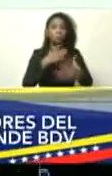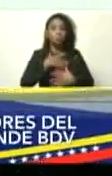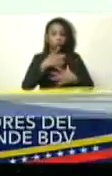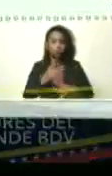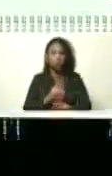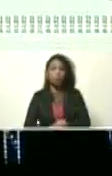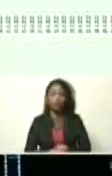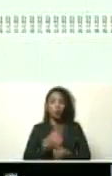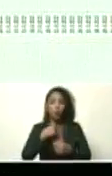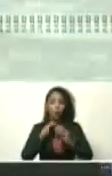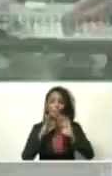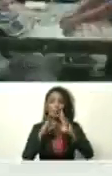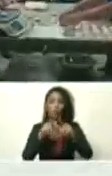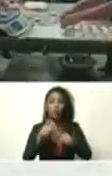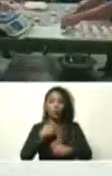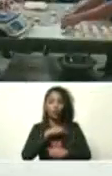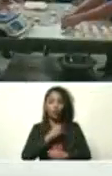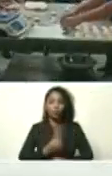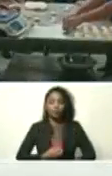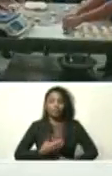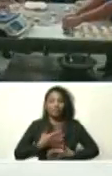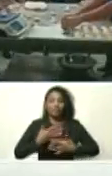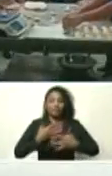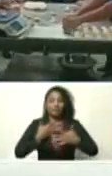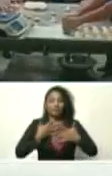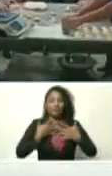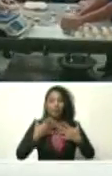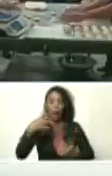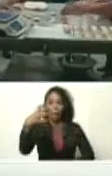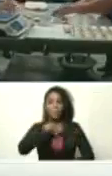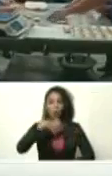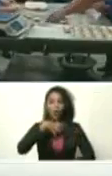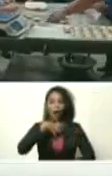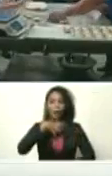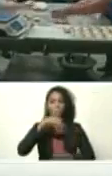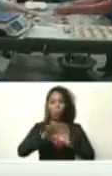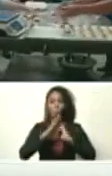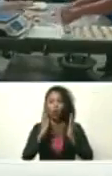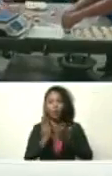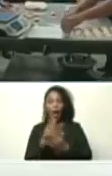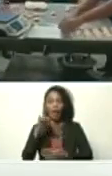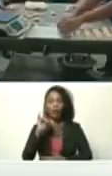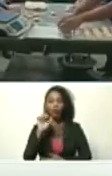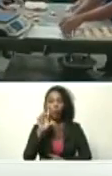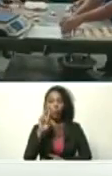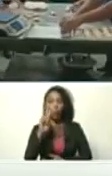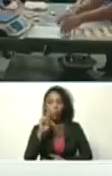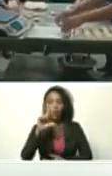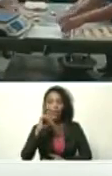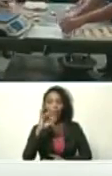presidente. Le comento, nosotros estamos inspirados en nuestra campeona mundial, Yulimar Rojas, para este